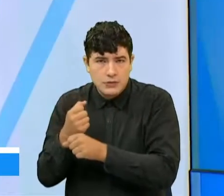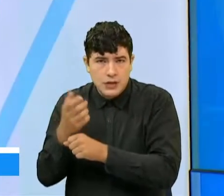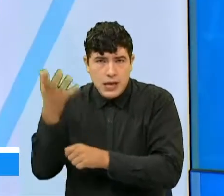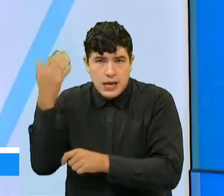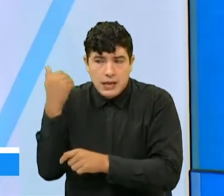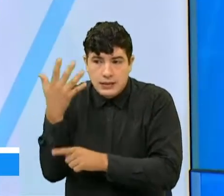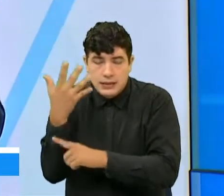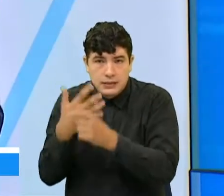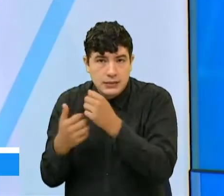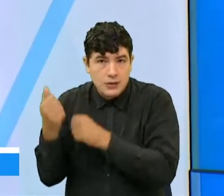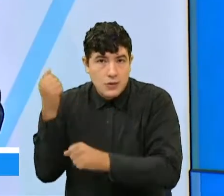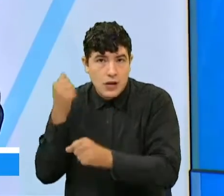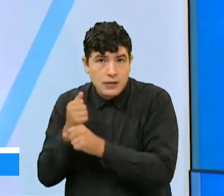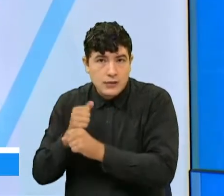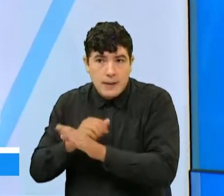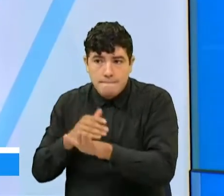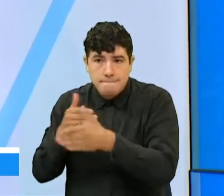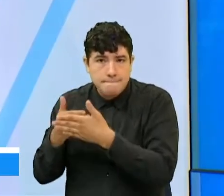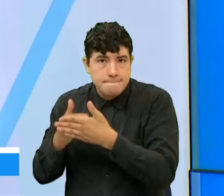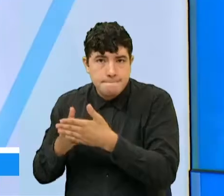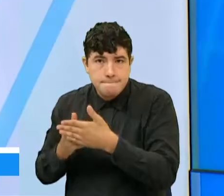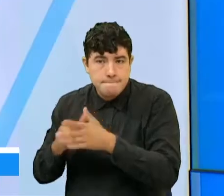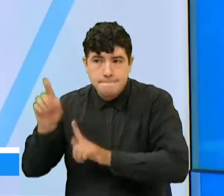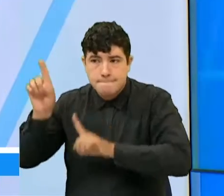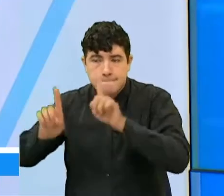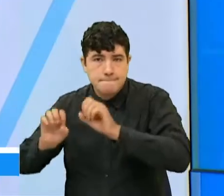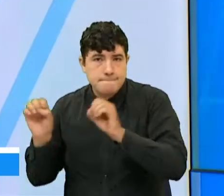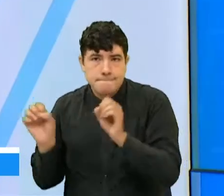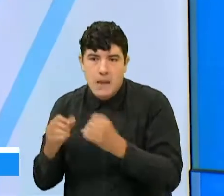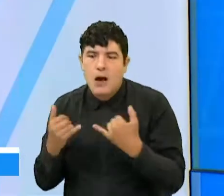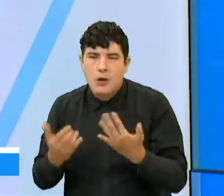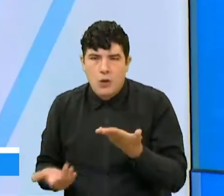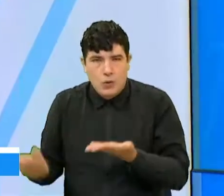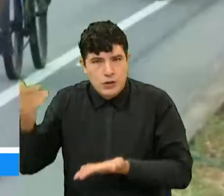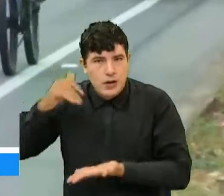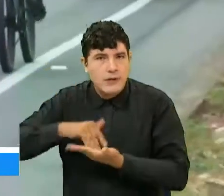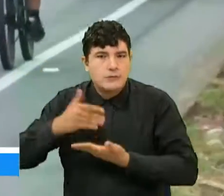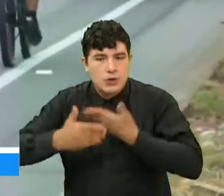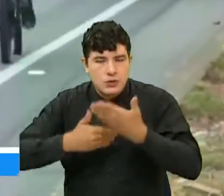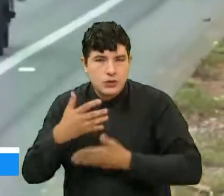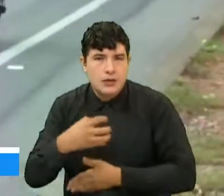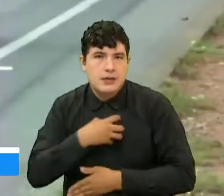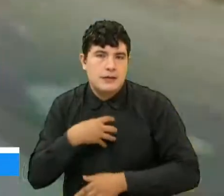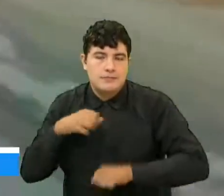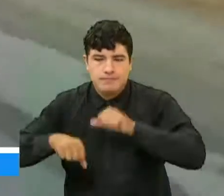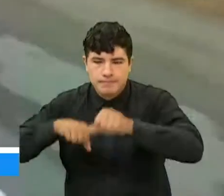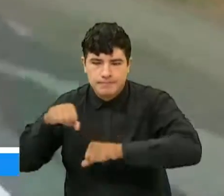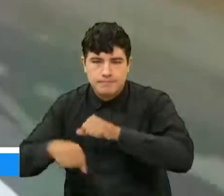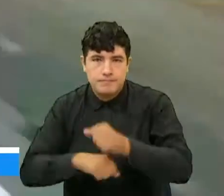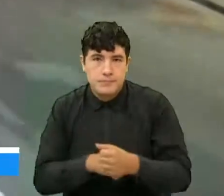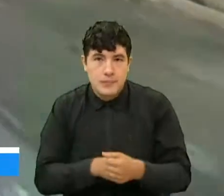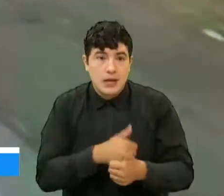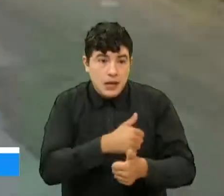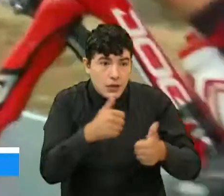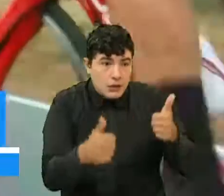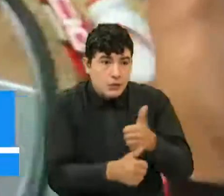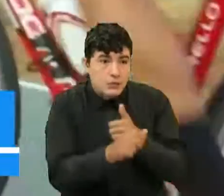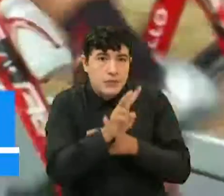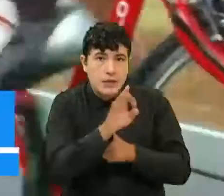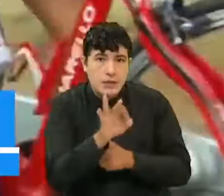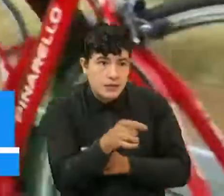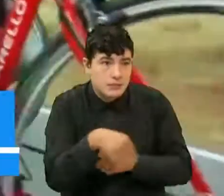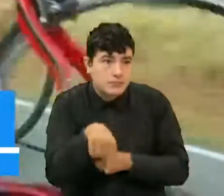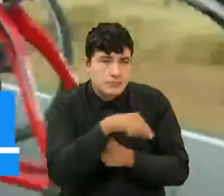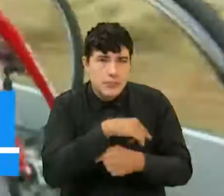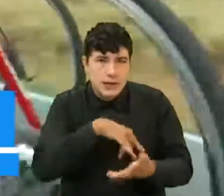del oriente del país vendrán los mejores del ciclismo colombiano como tours sub-23 se denominará la competencia ciclística